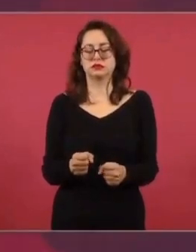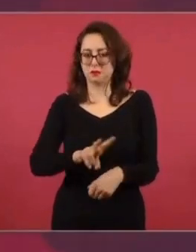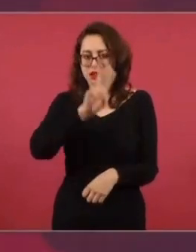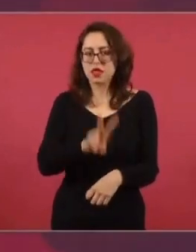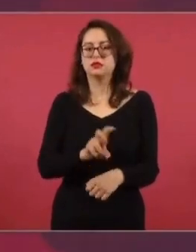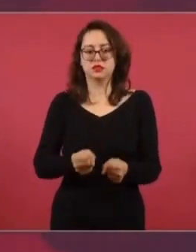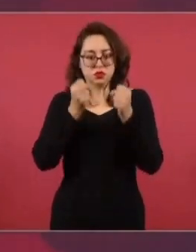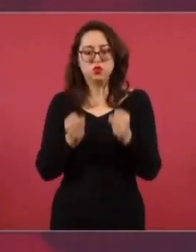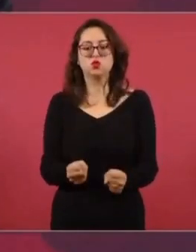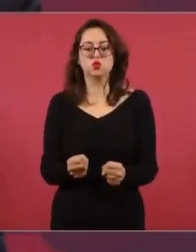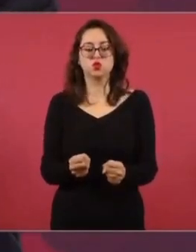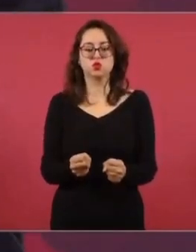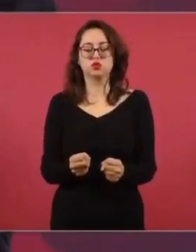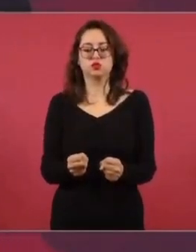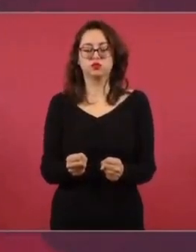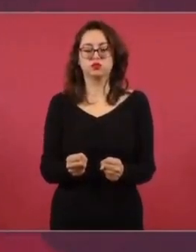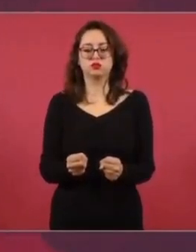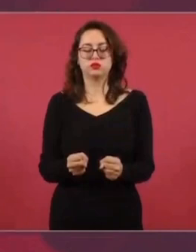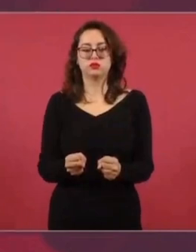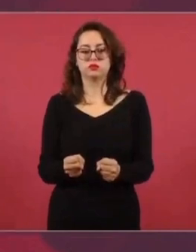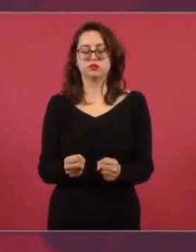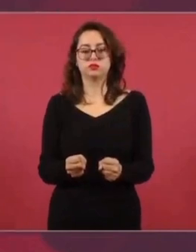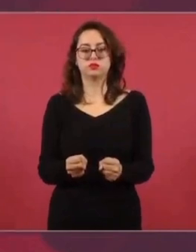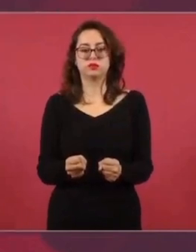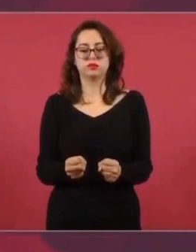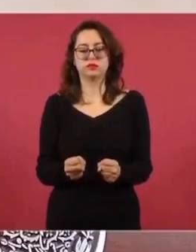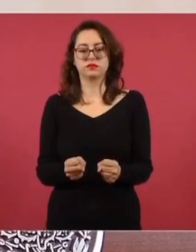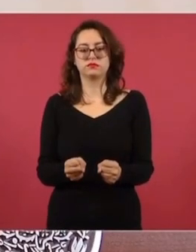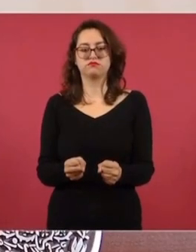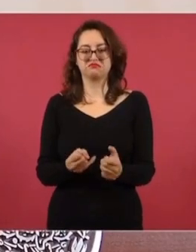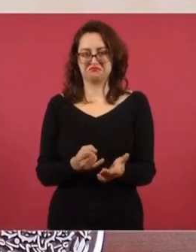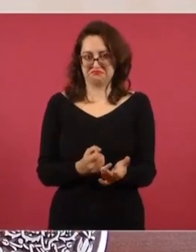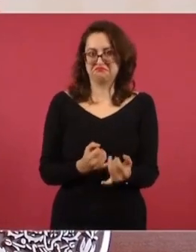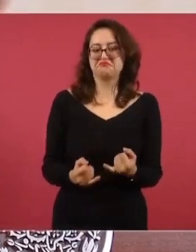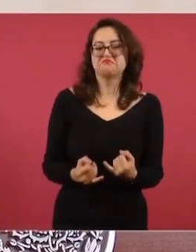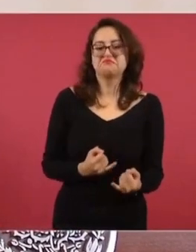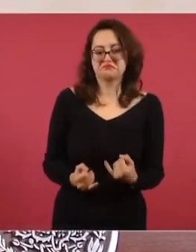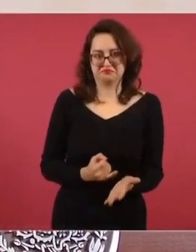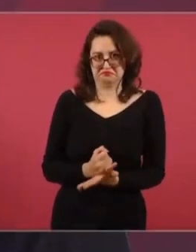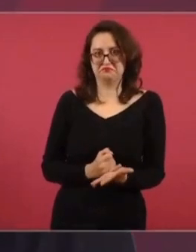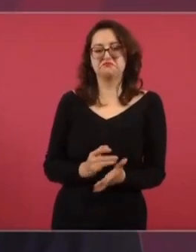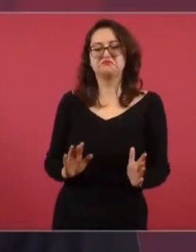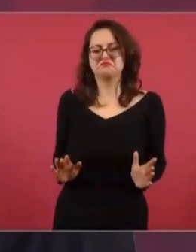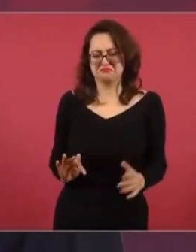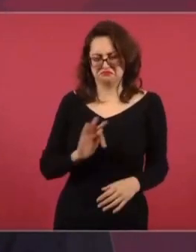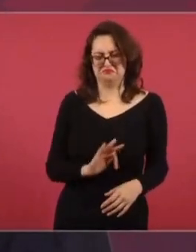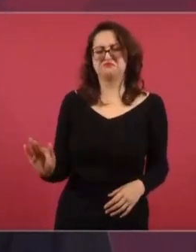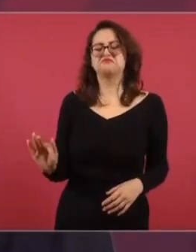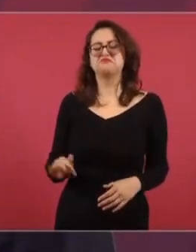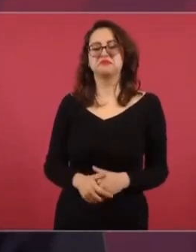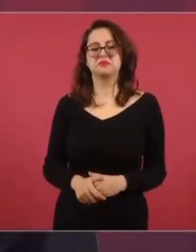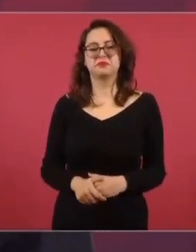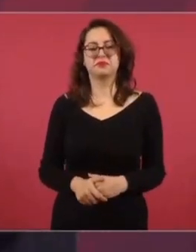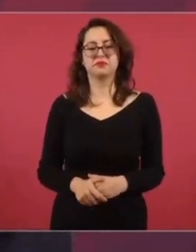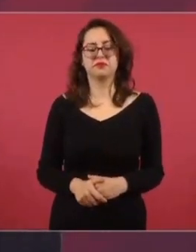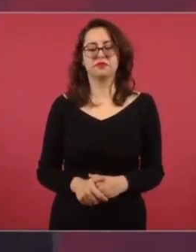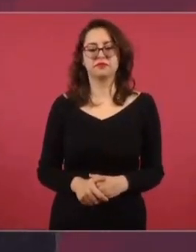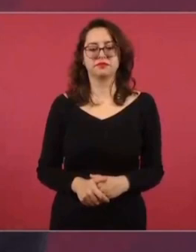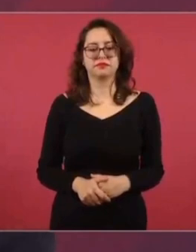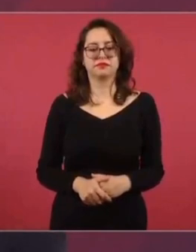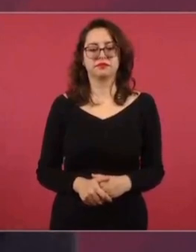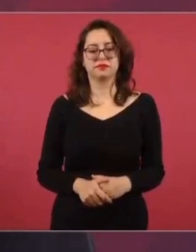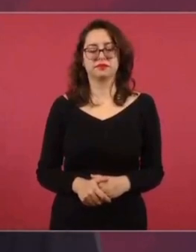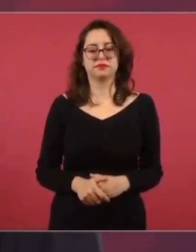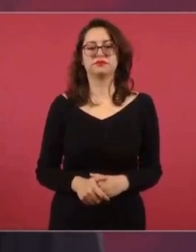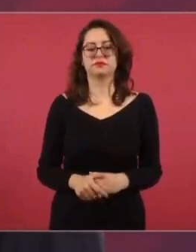sin duda, y si quieren sí, le ponemos algo, de que va a